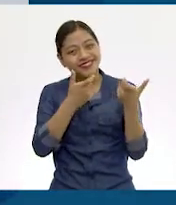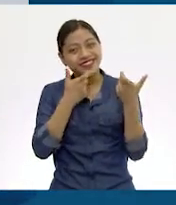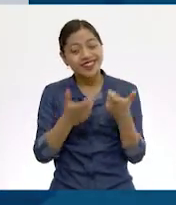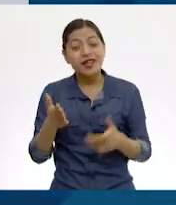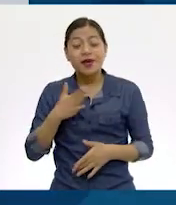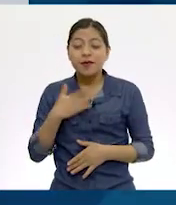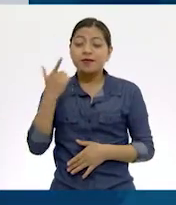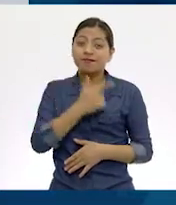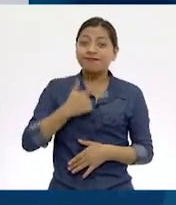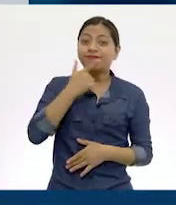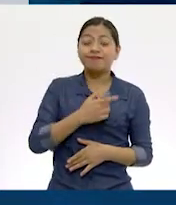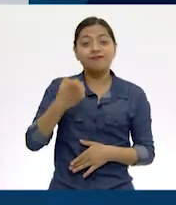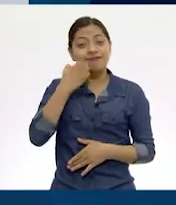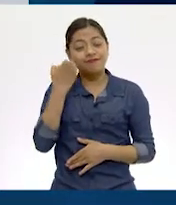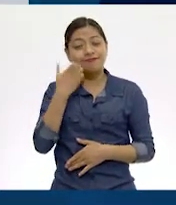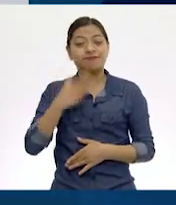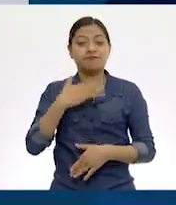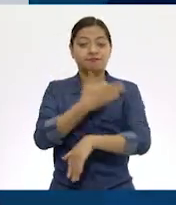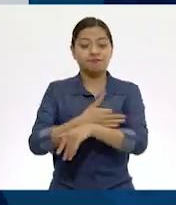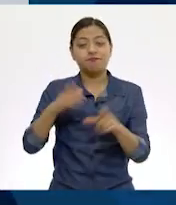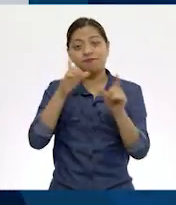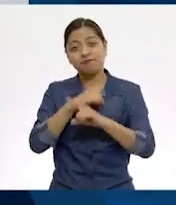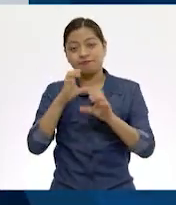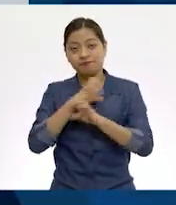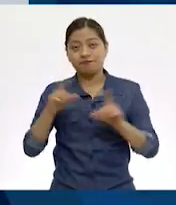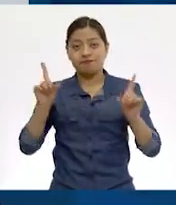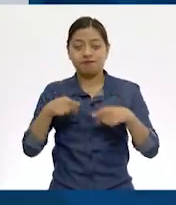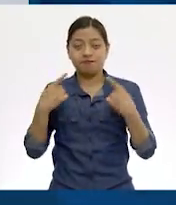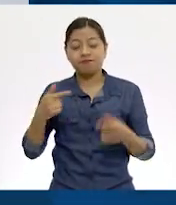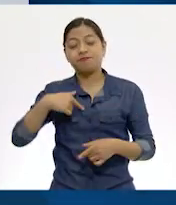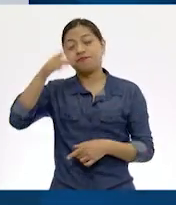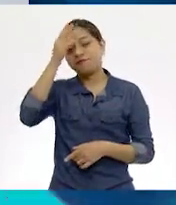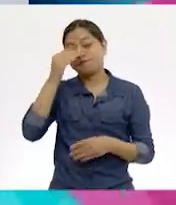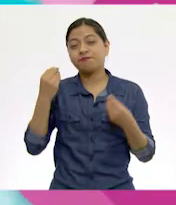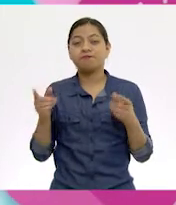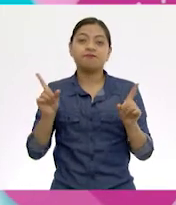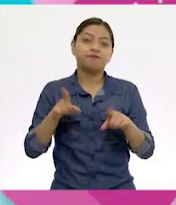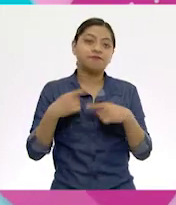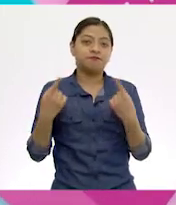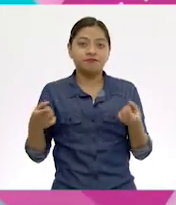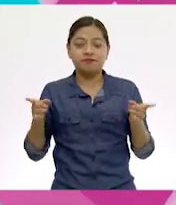gusta la escuela y mi familia! ¡Aprendo mucho!